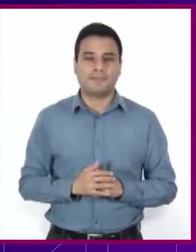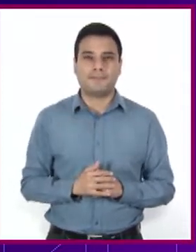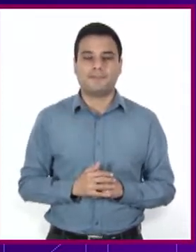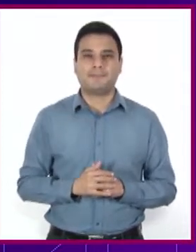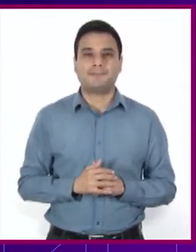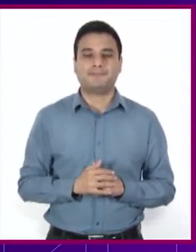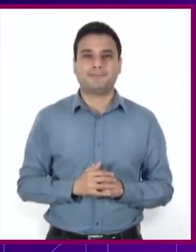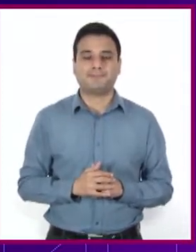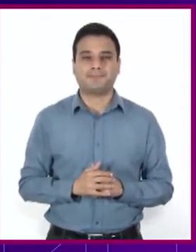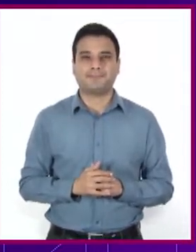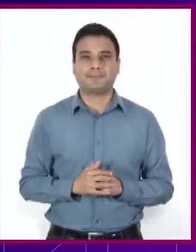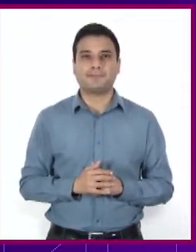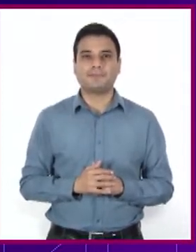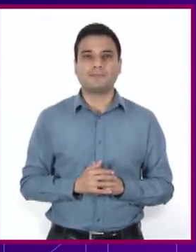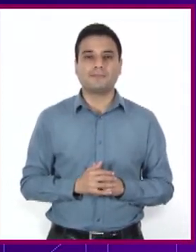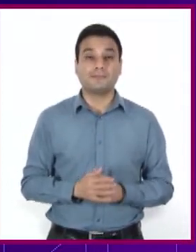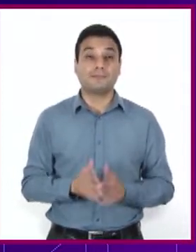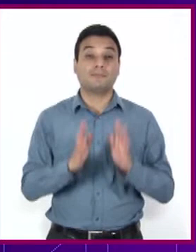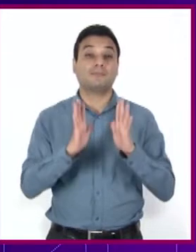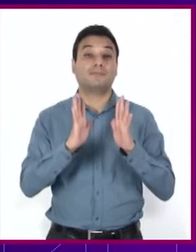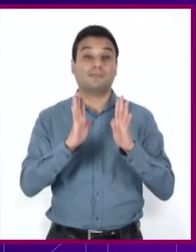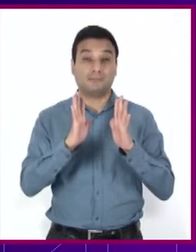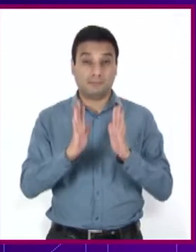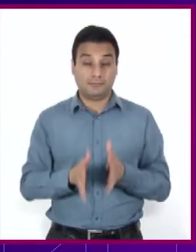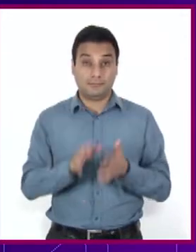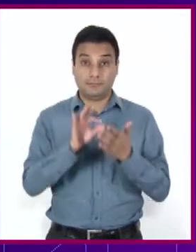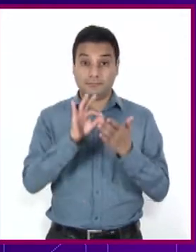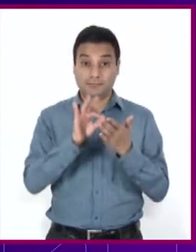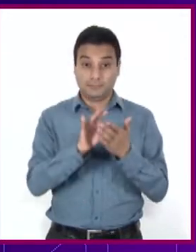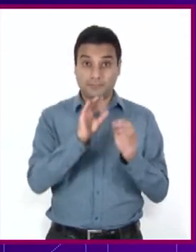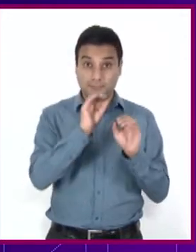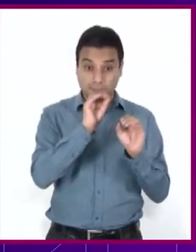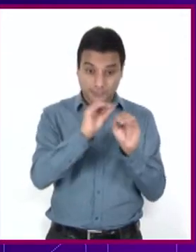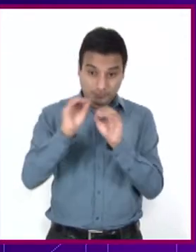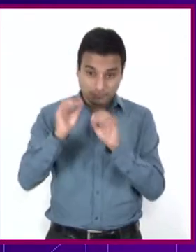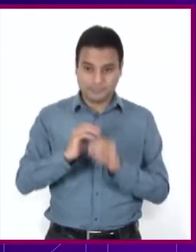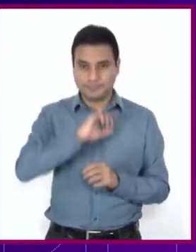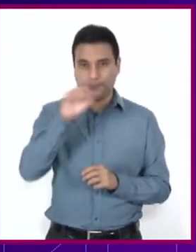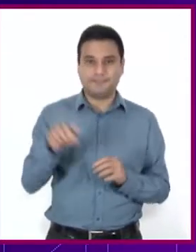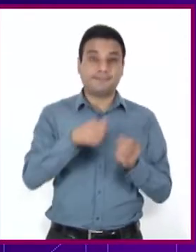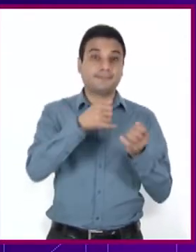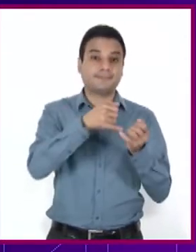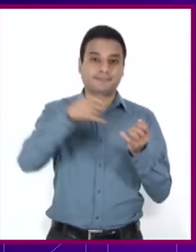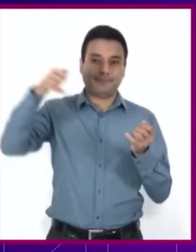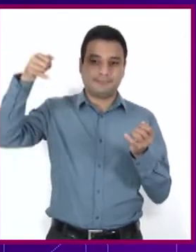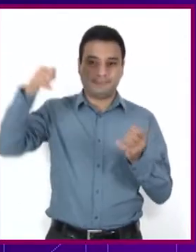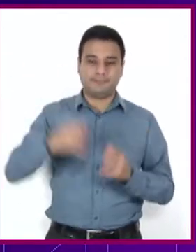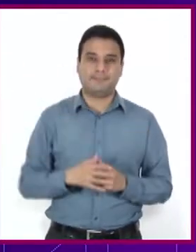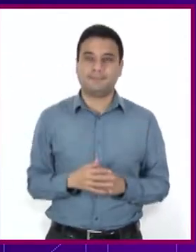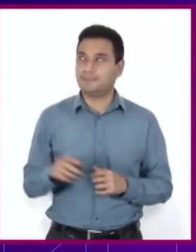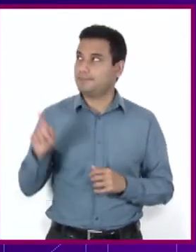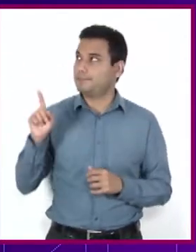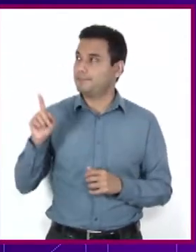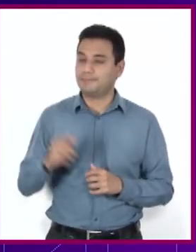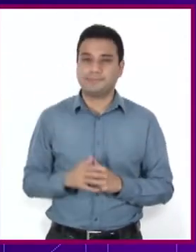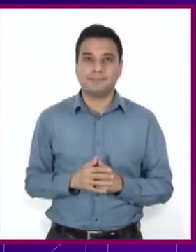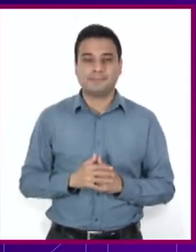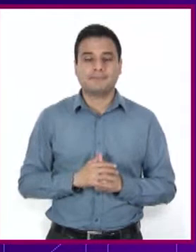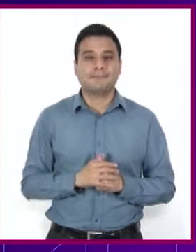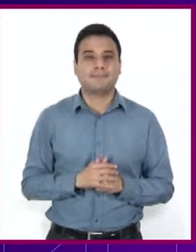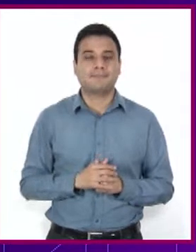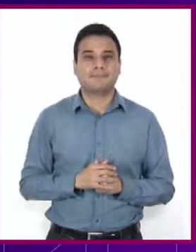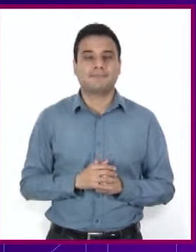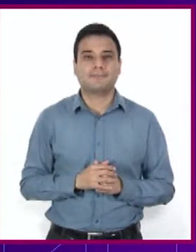12,32.4. Ya que están ubicados los puntos, trazamos una línea que pase sobre los puntos